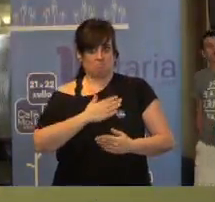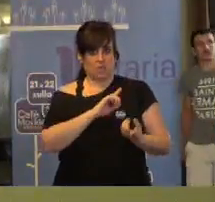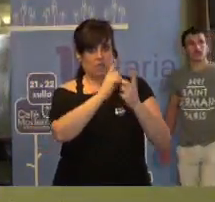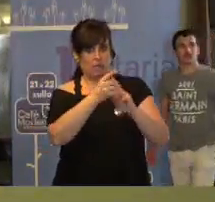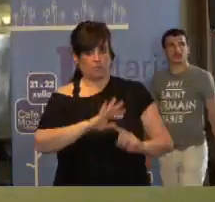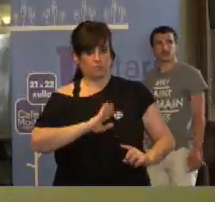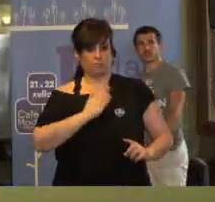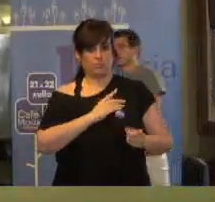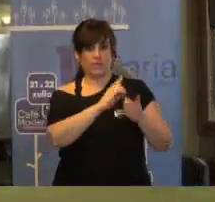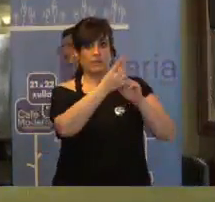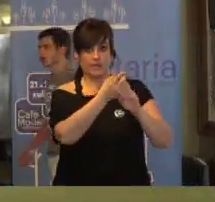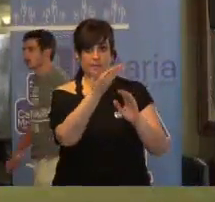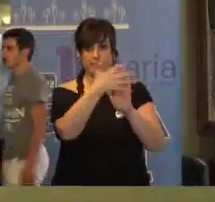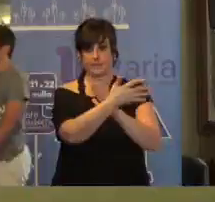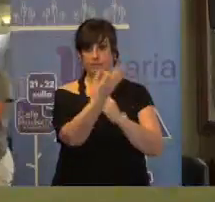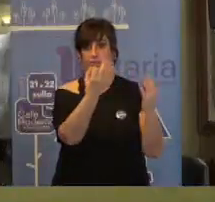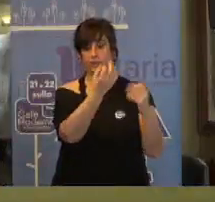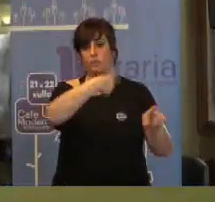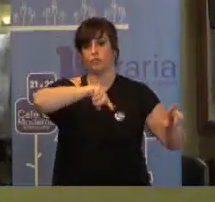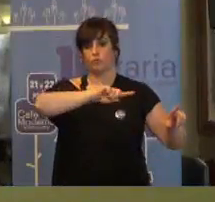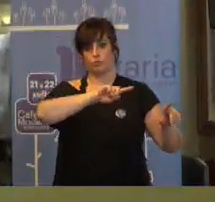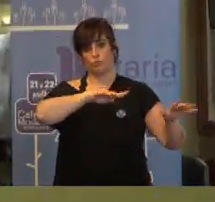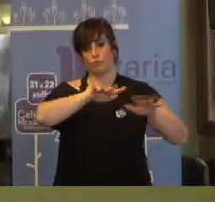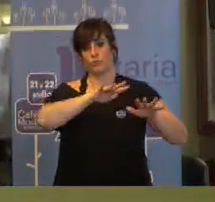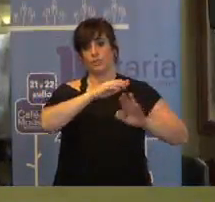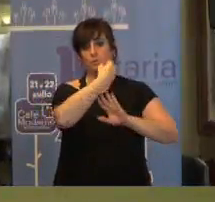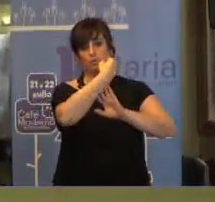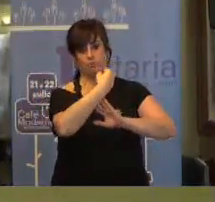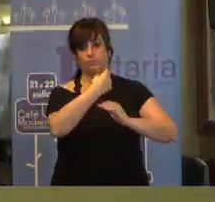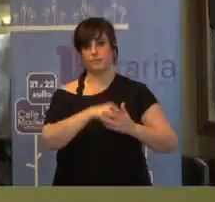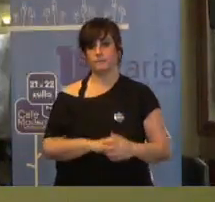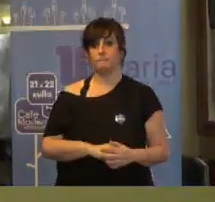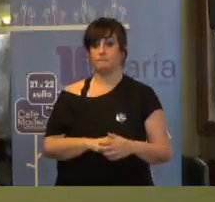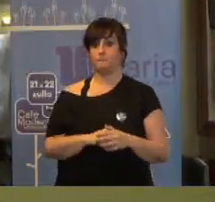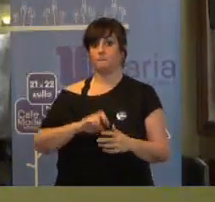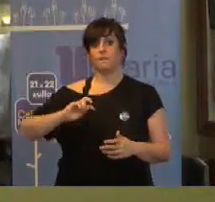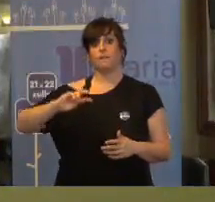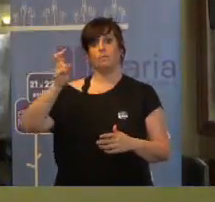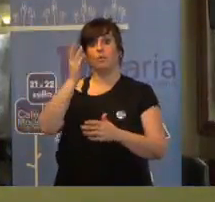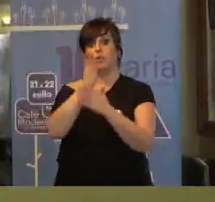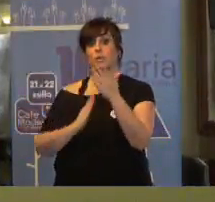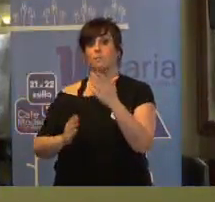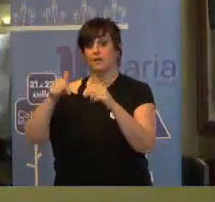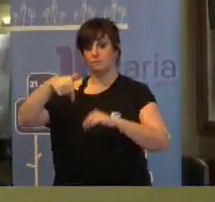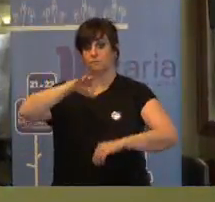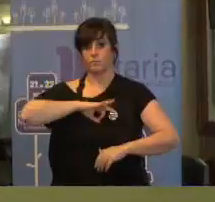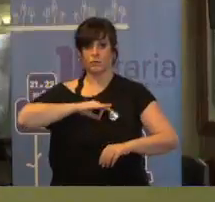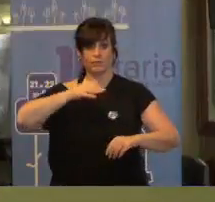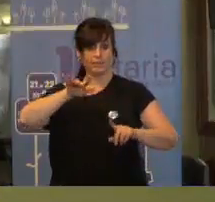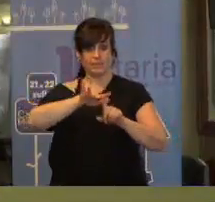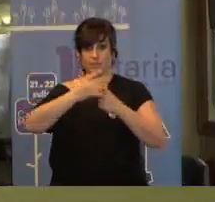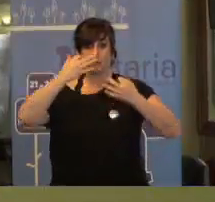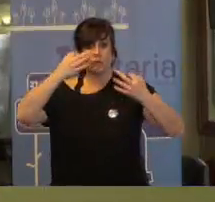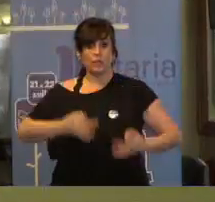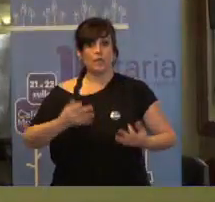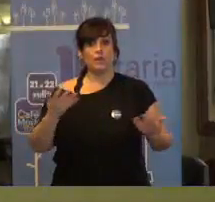prácticamente, que estamos sometidos a esa dinámica. E, por outra parte, tamén unha realidade en Pontevedra onde